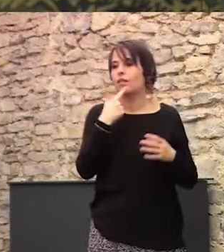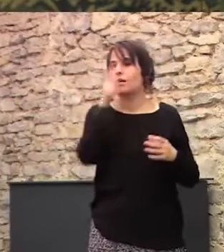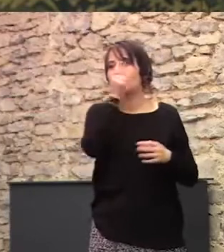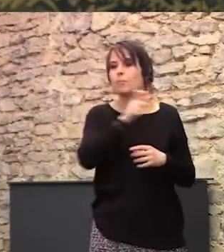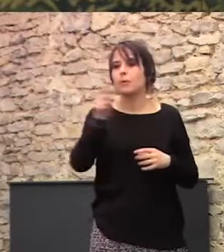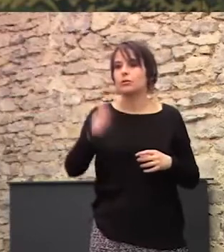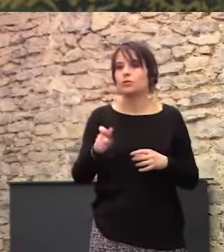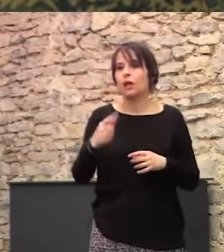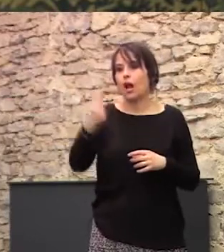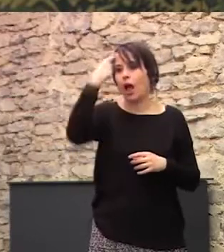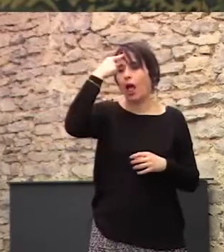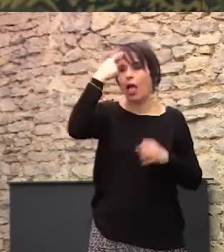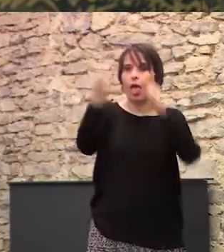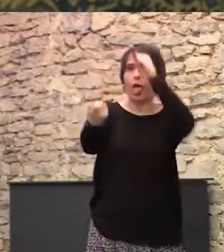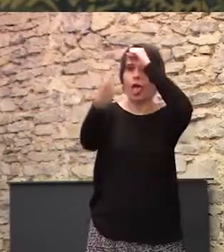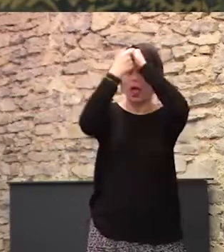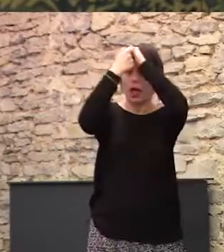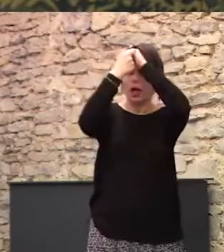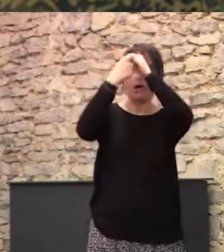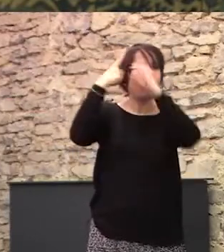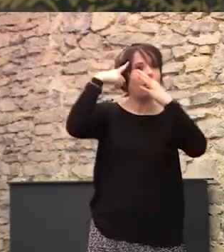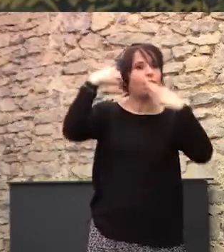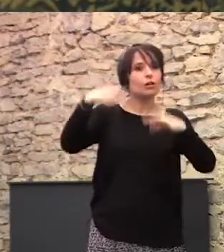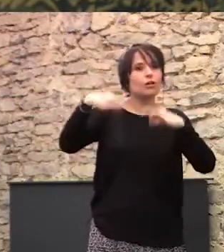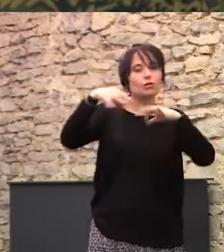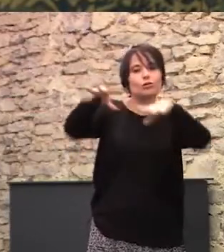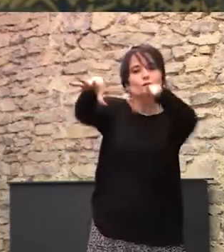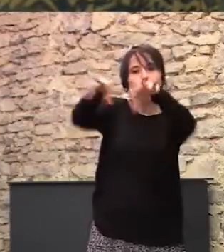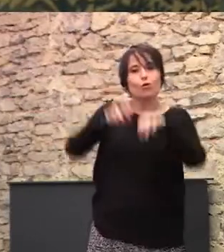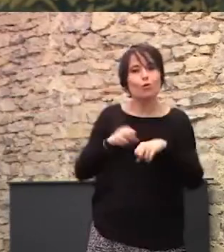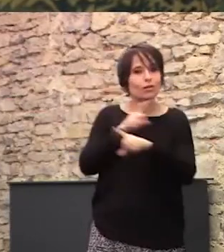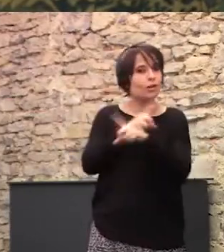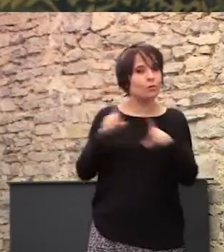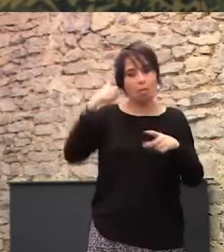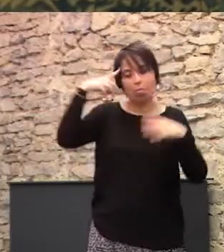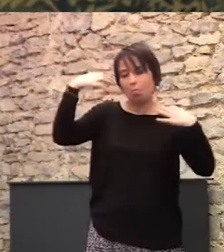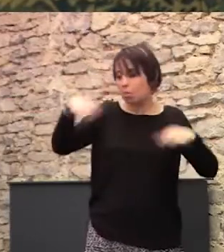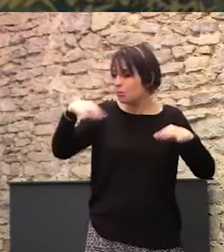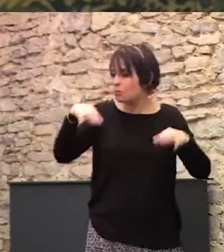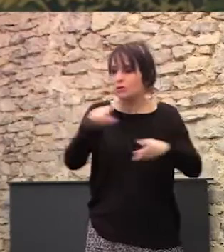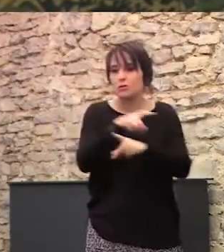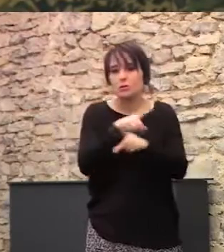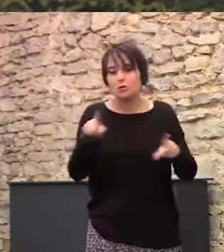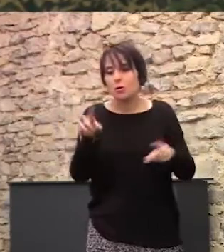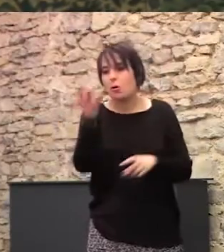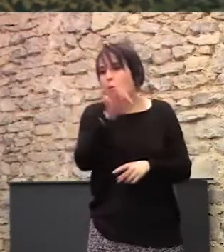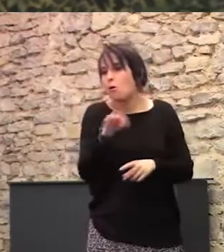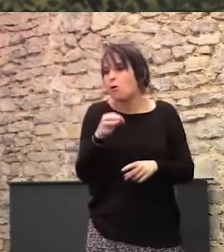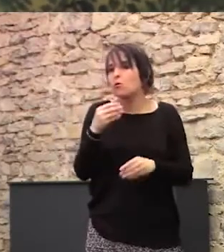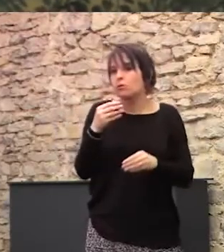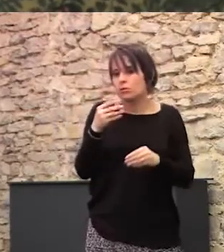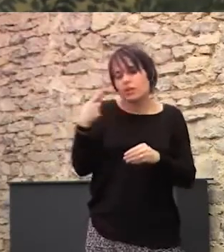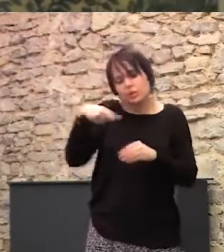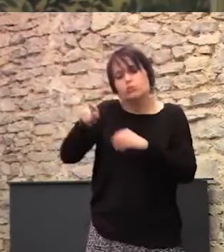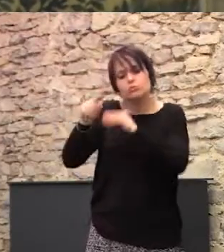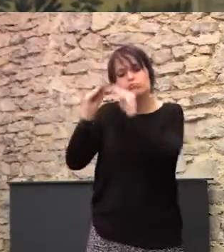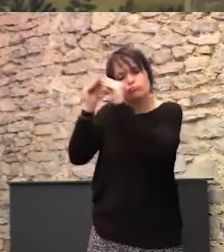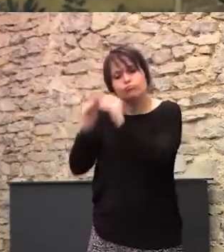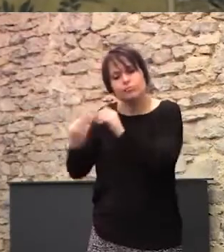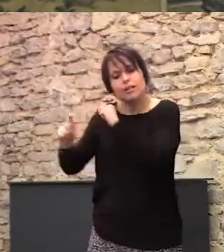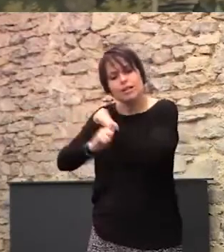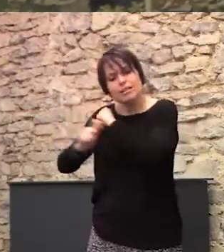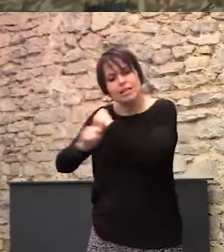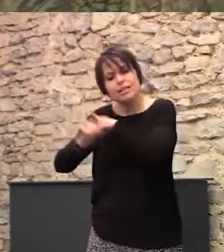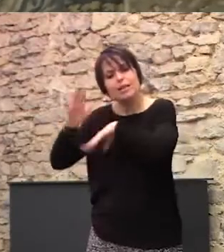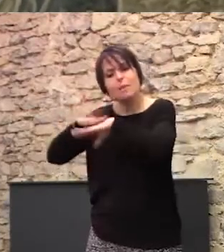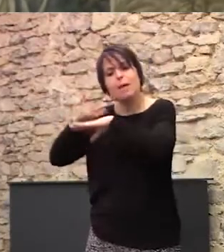poco ahí sin darse cuenta de que estaban colonizados o no estaban elaborando estrategias para la soberanía